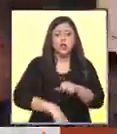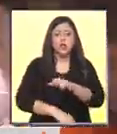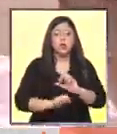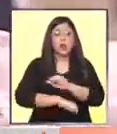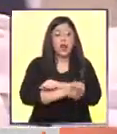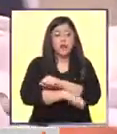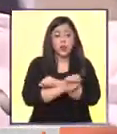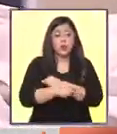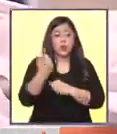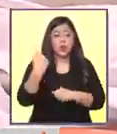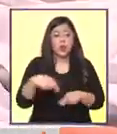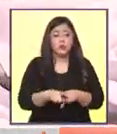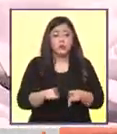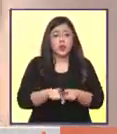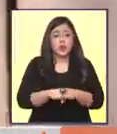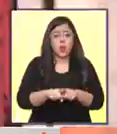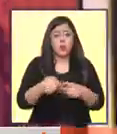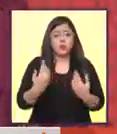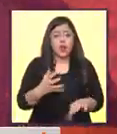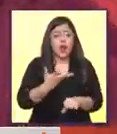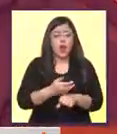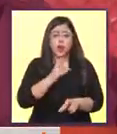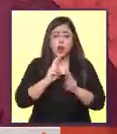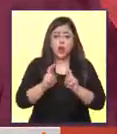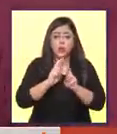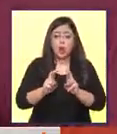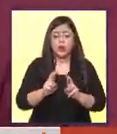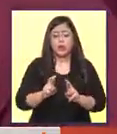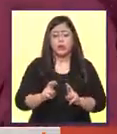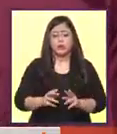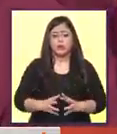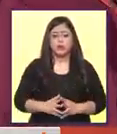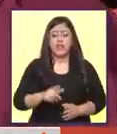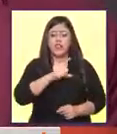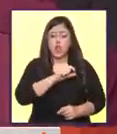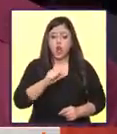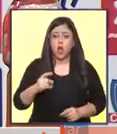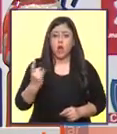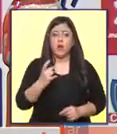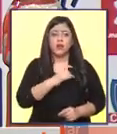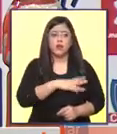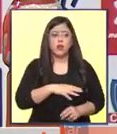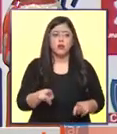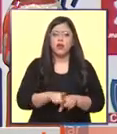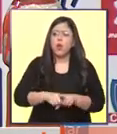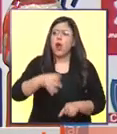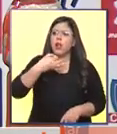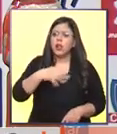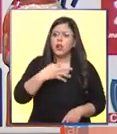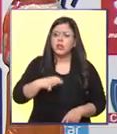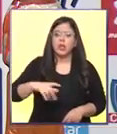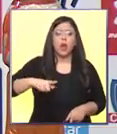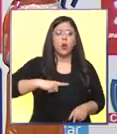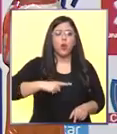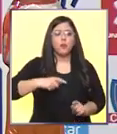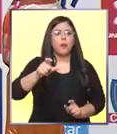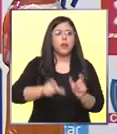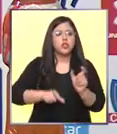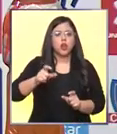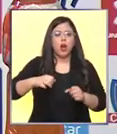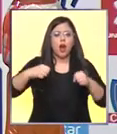contestó a su símil de la U. Este se enteró y le respondió. Que había echado la culpa a los colocolinos, sin saber